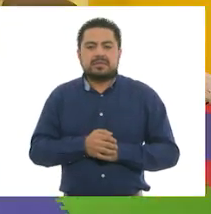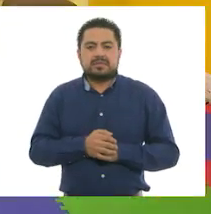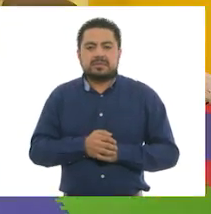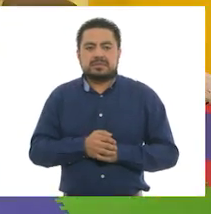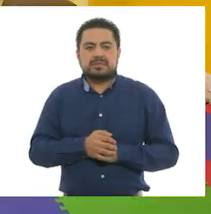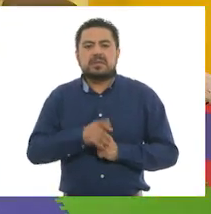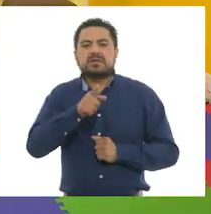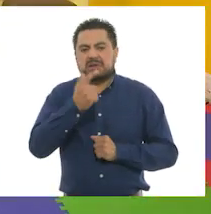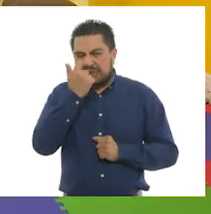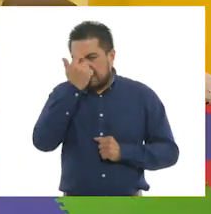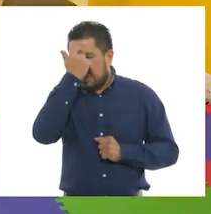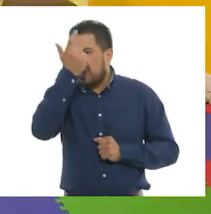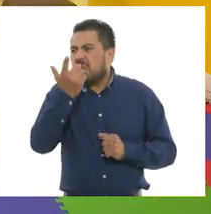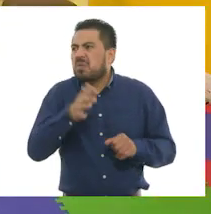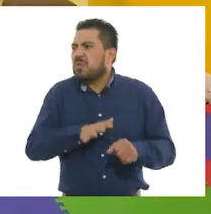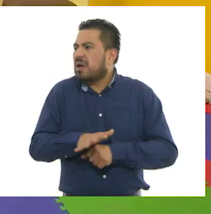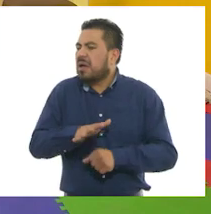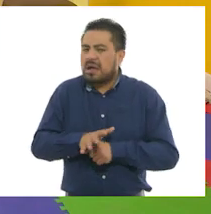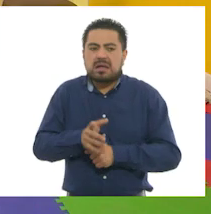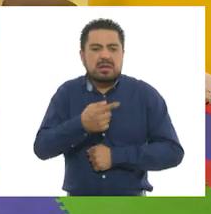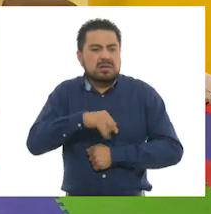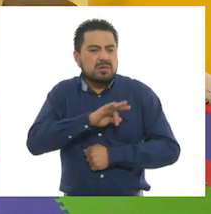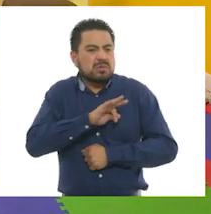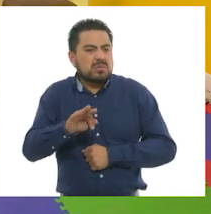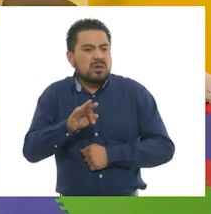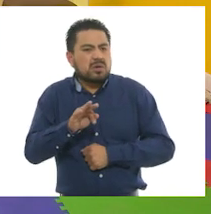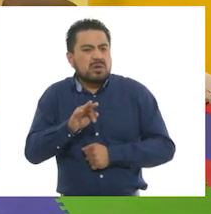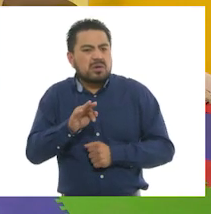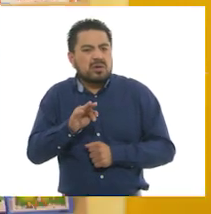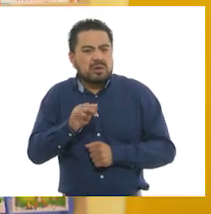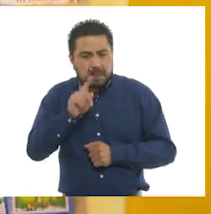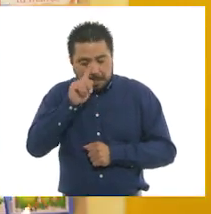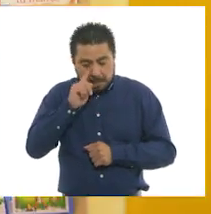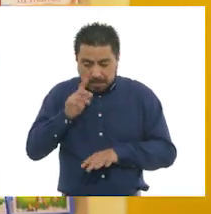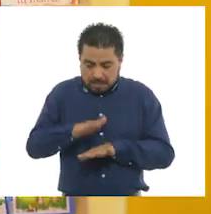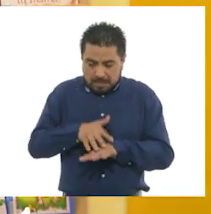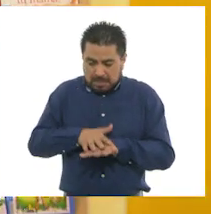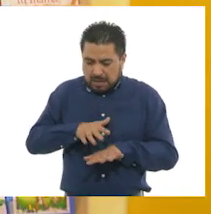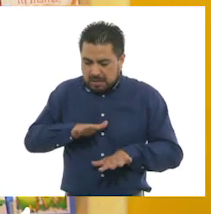¿A ti qué se te ocurre, Adriana? Podemos golpear nuestras piernas.